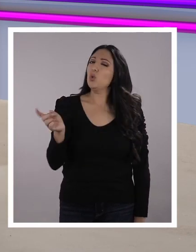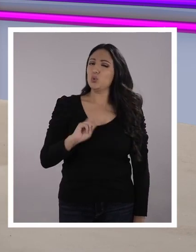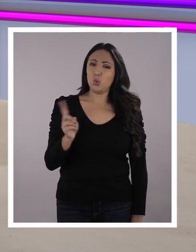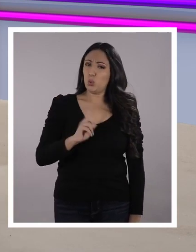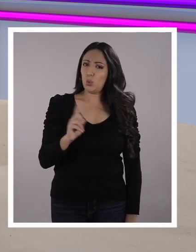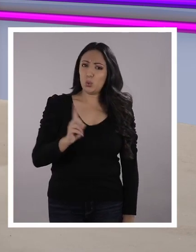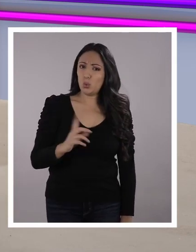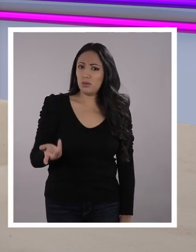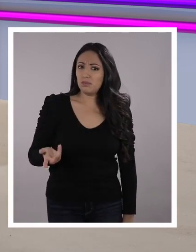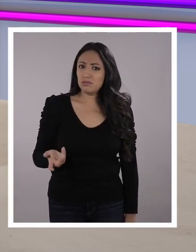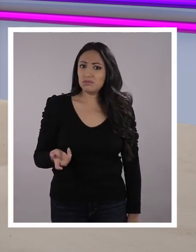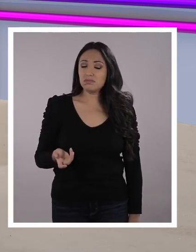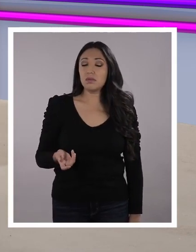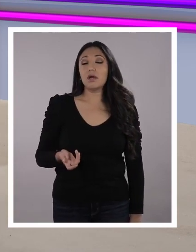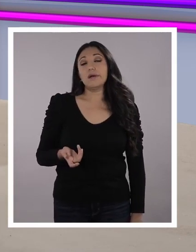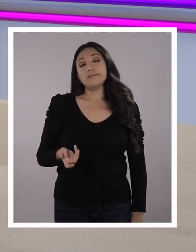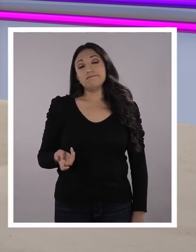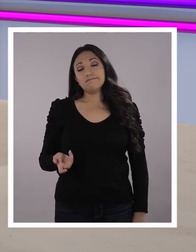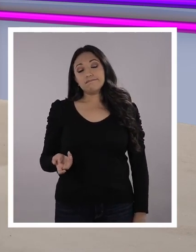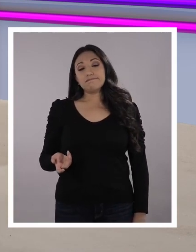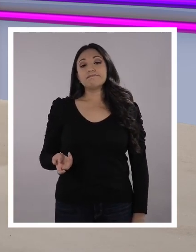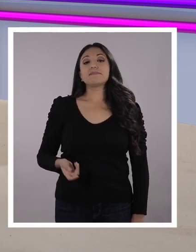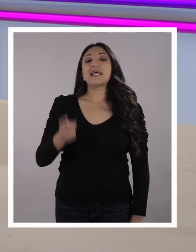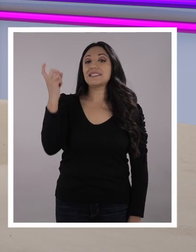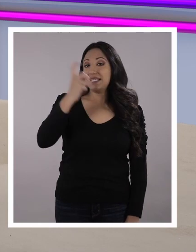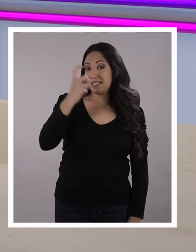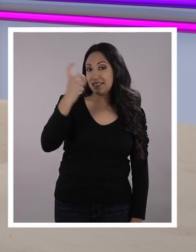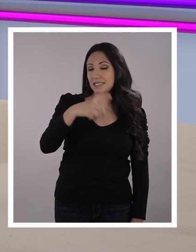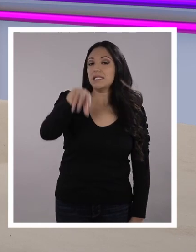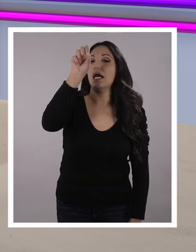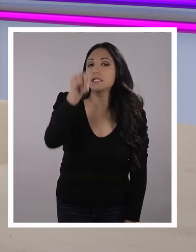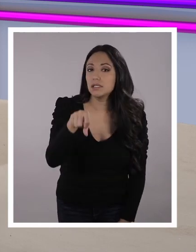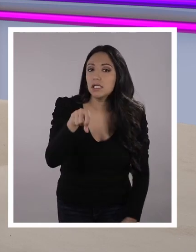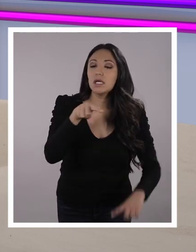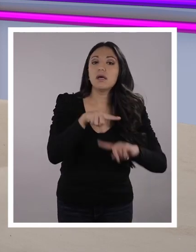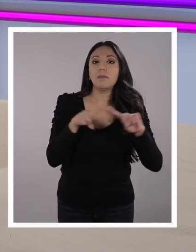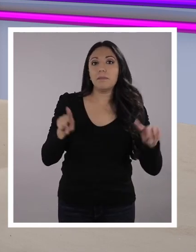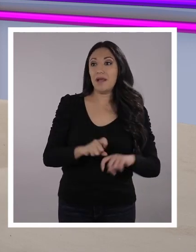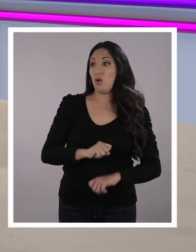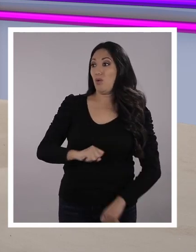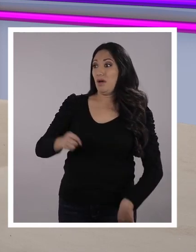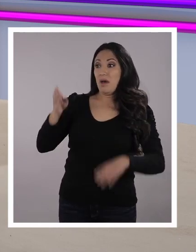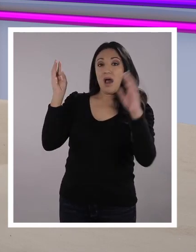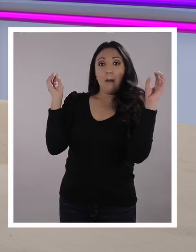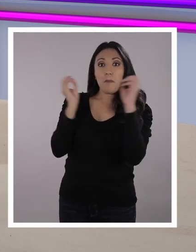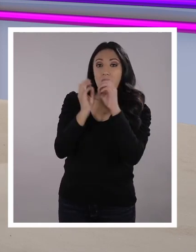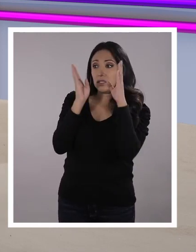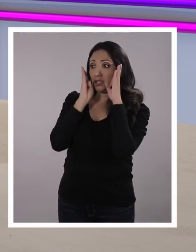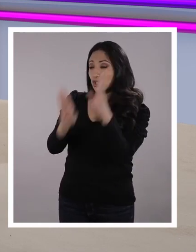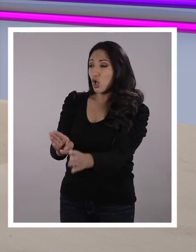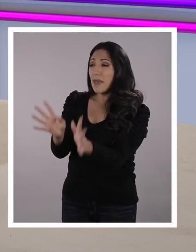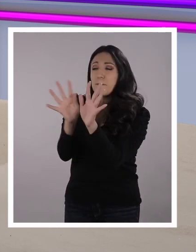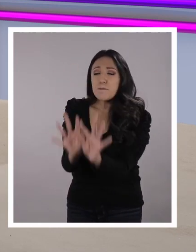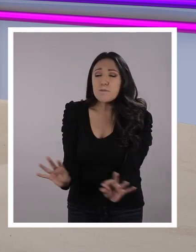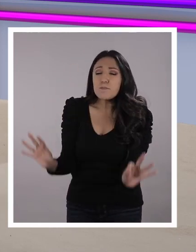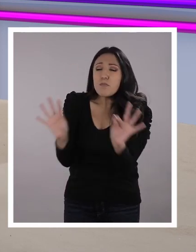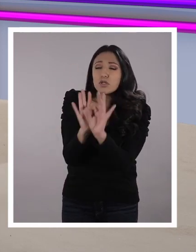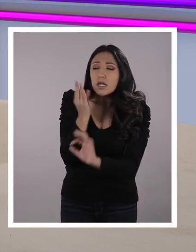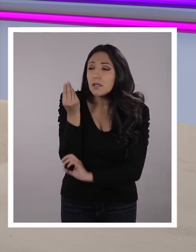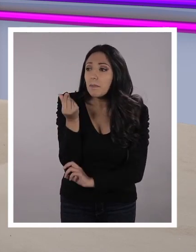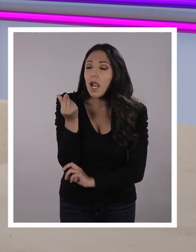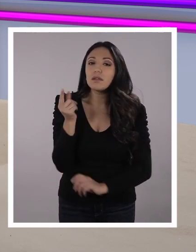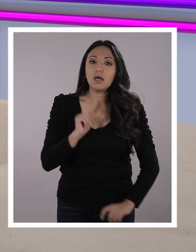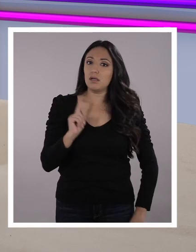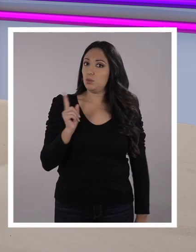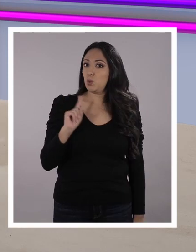malo. Tampoco es bueno. Es necesario, que el dinero tal vez, sea el centro. ¿No? Es necesario tener dinero para tener